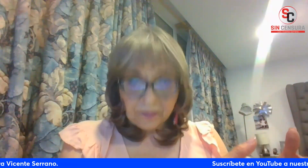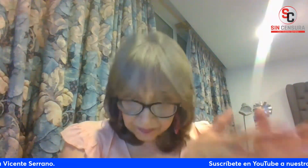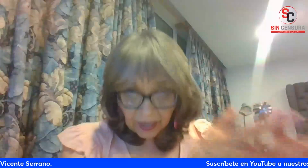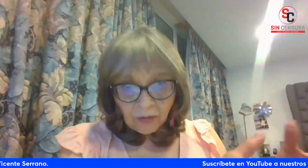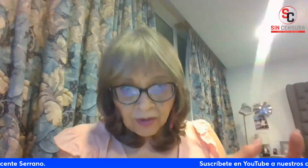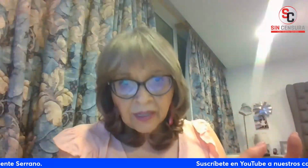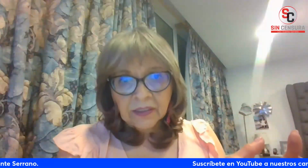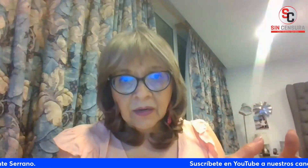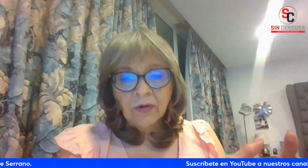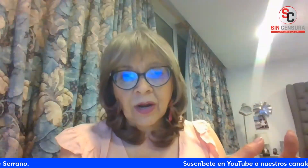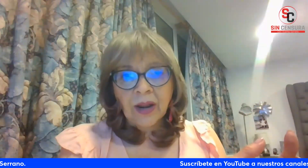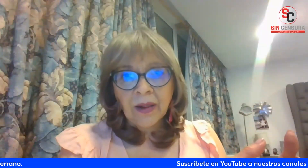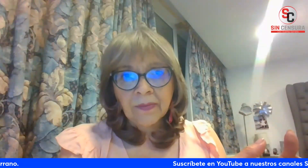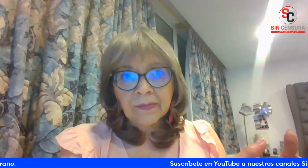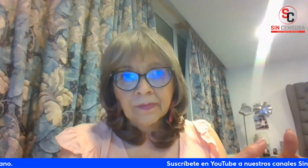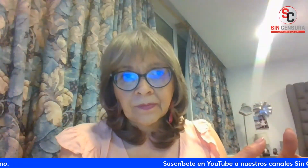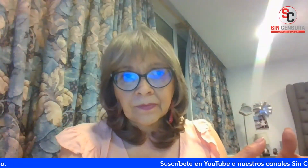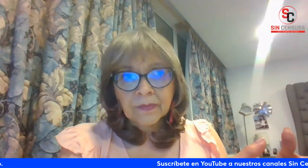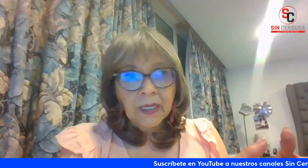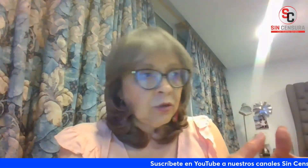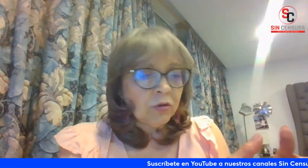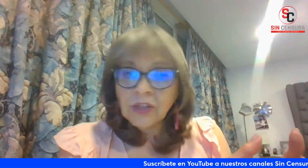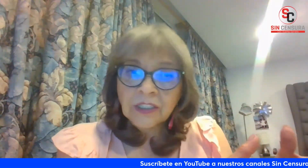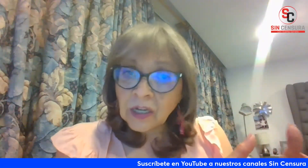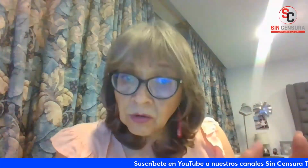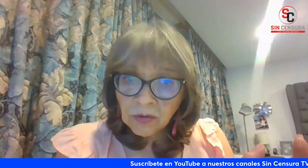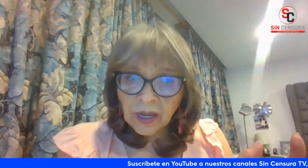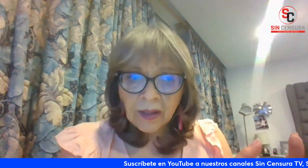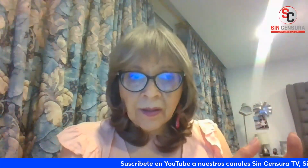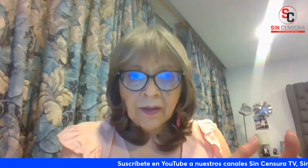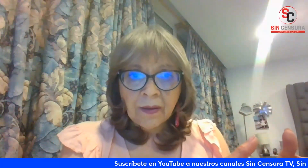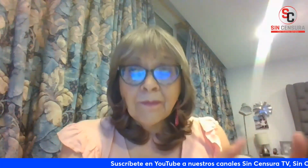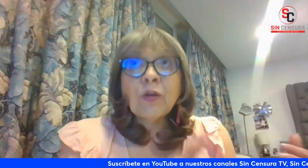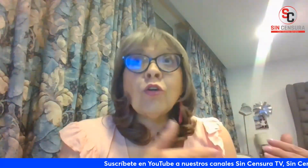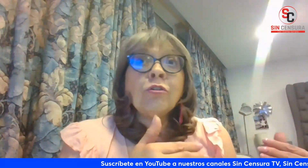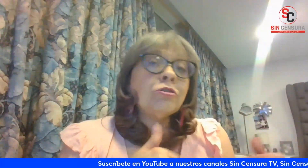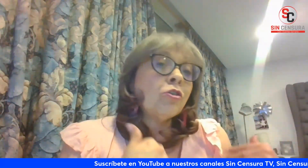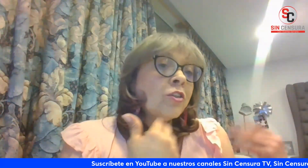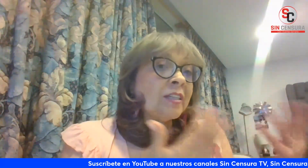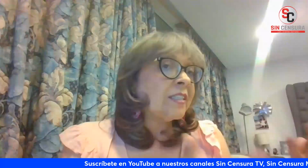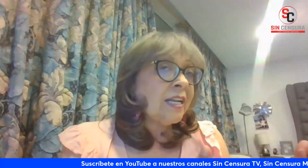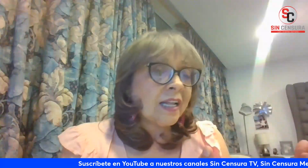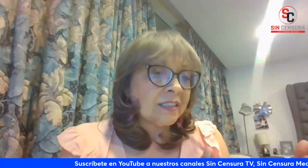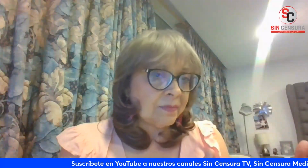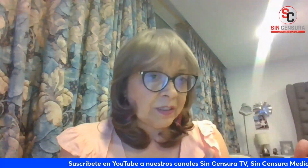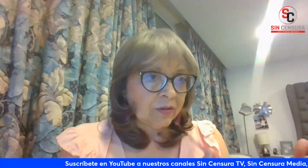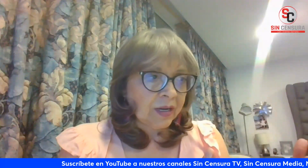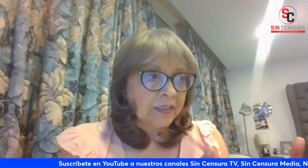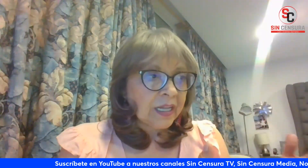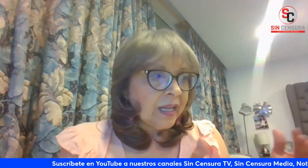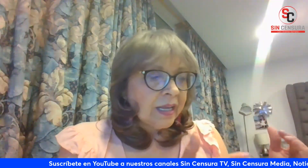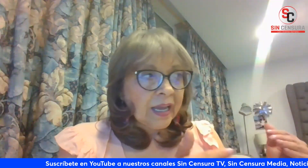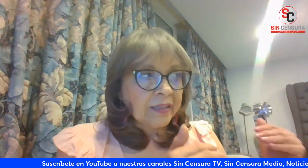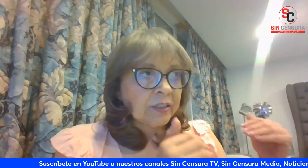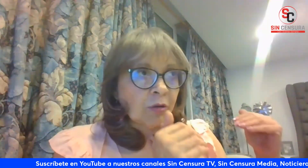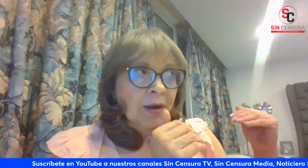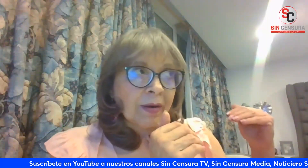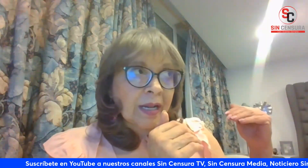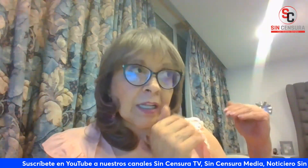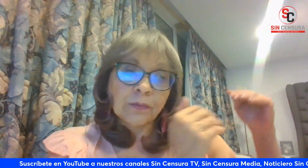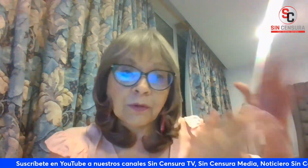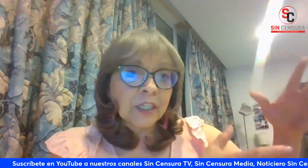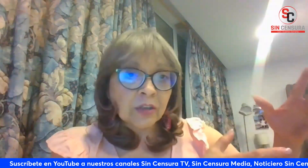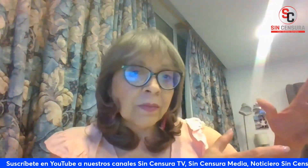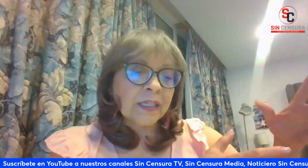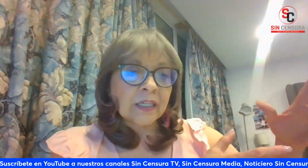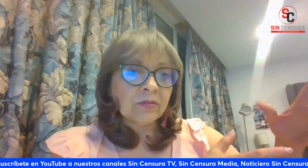corrupta, alguna está en Morena, y no contestan nunca. Pero conozco decenas de personas que antes cobraban